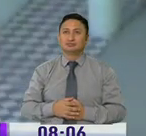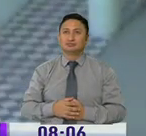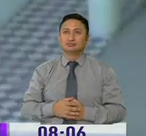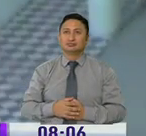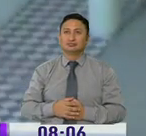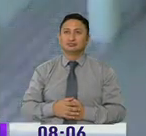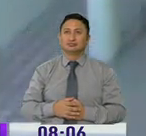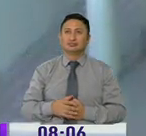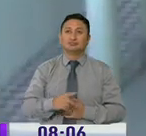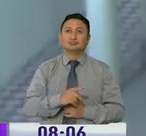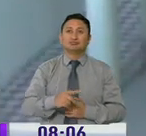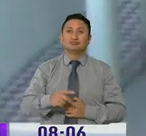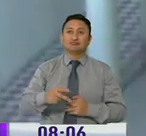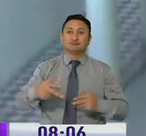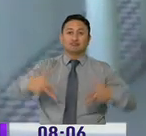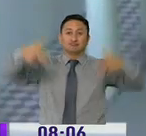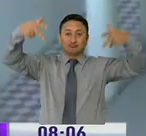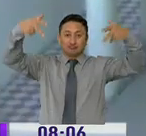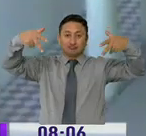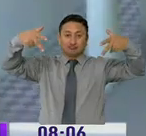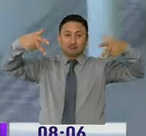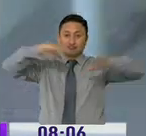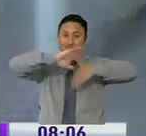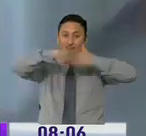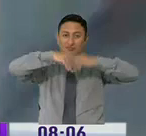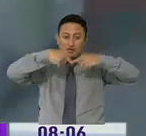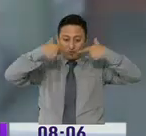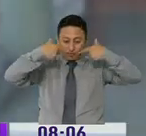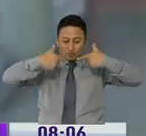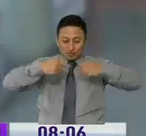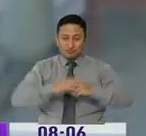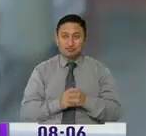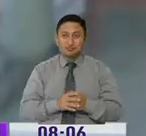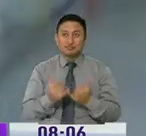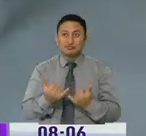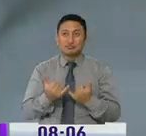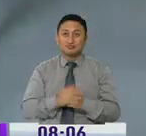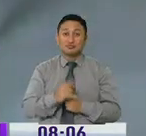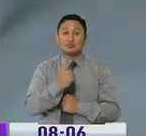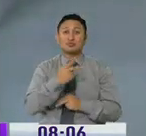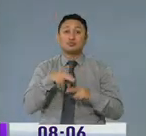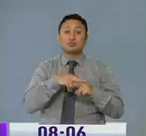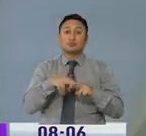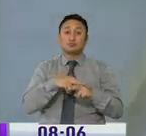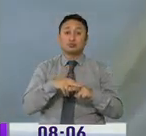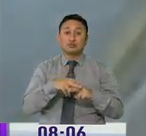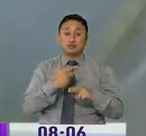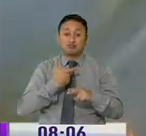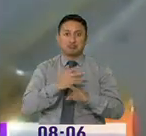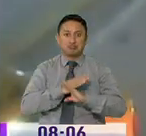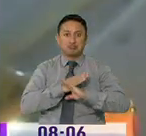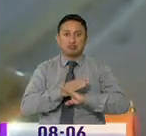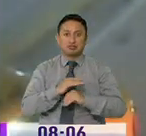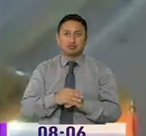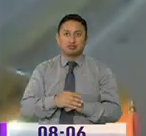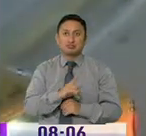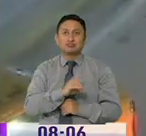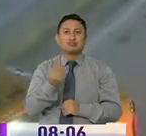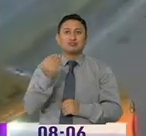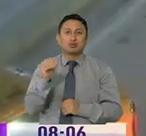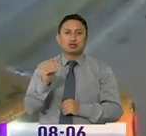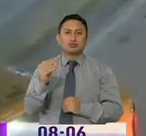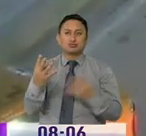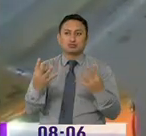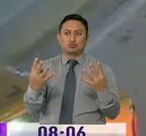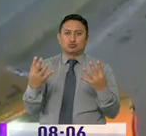Las cámaras de seguridad Ojos de Águila lo captan todo. En esta ocasión, un taxista se defiende de varios sujetos,